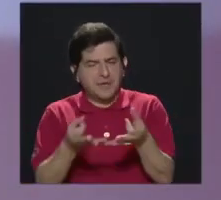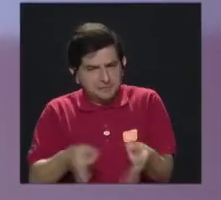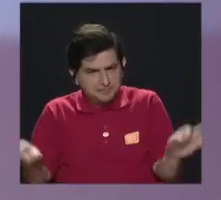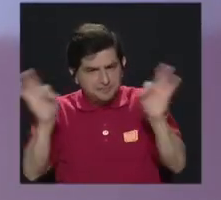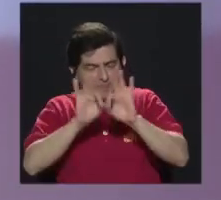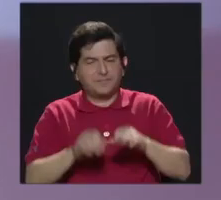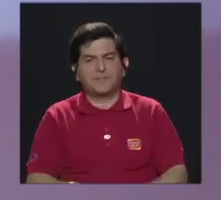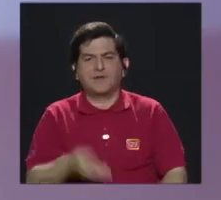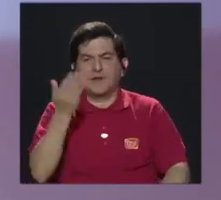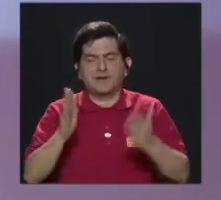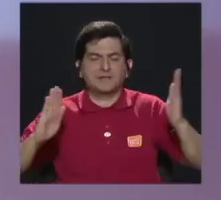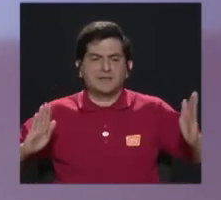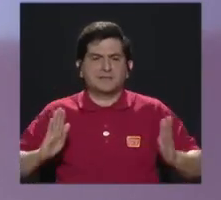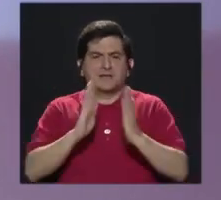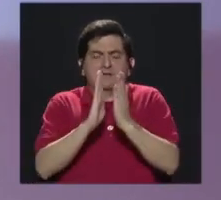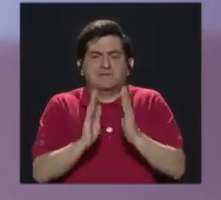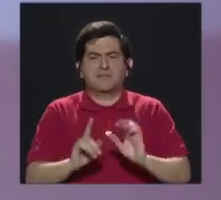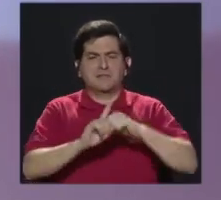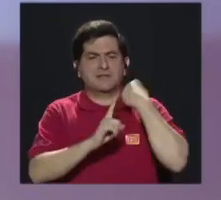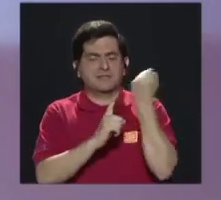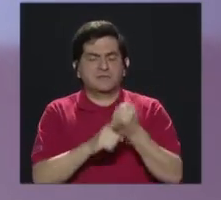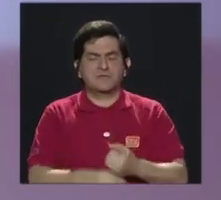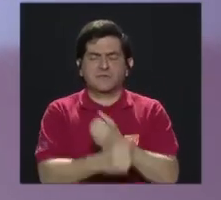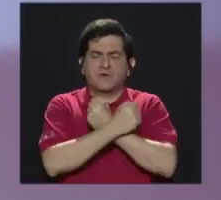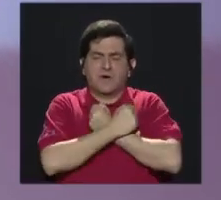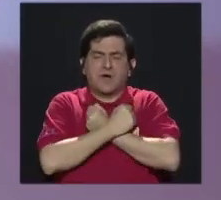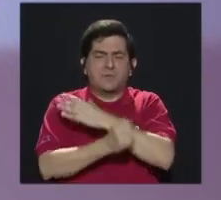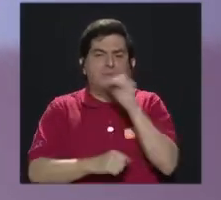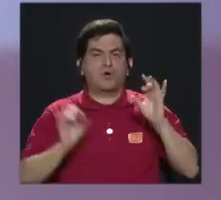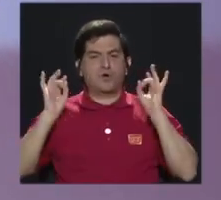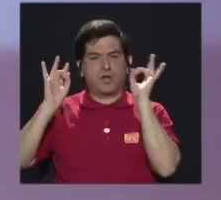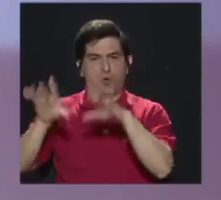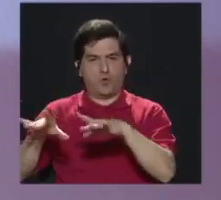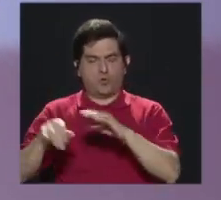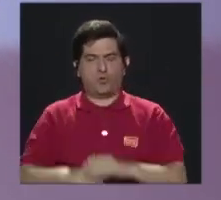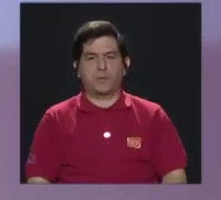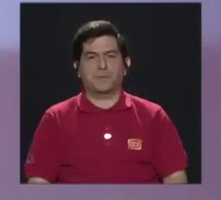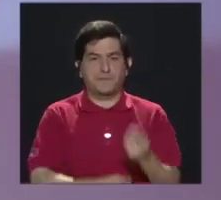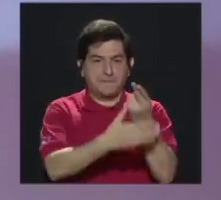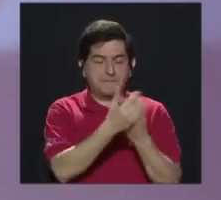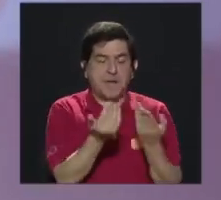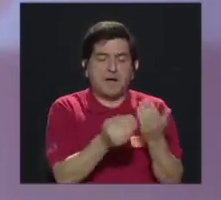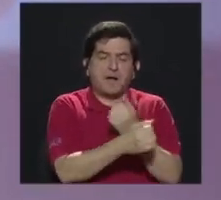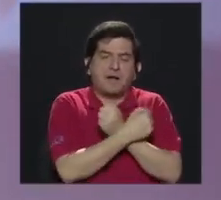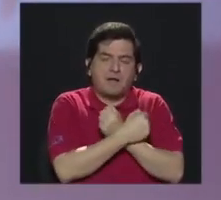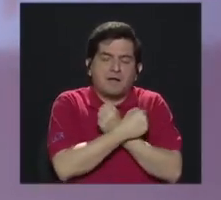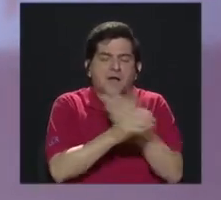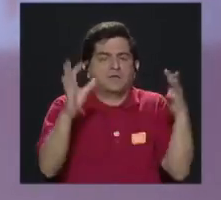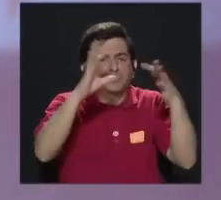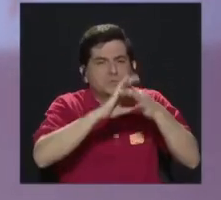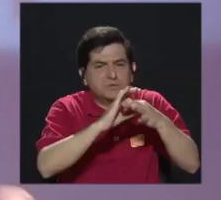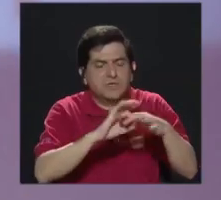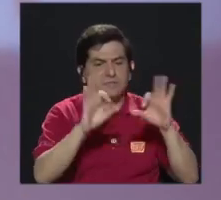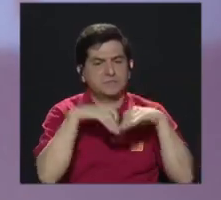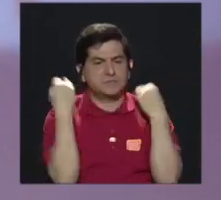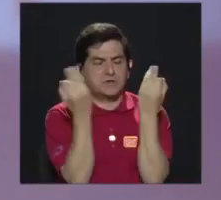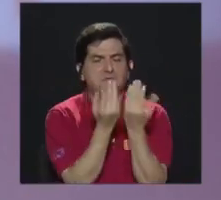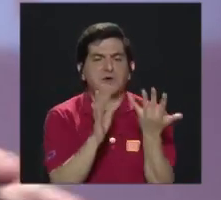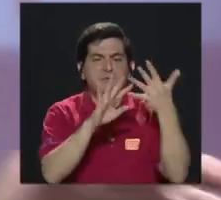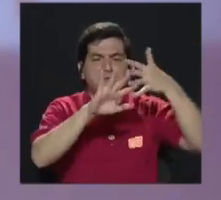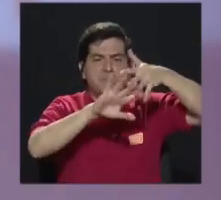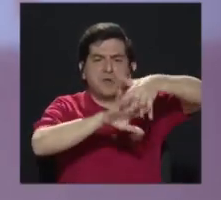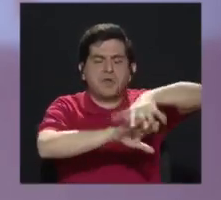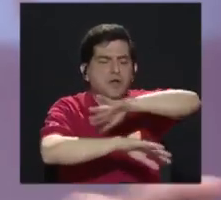cuentas este es un poco un enfrentamiento entre el amor y el odio. O sea, por ejemplo, son parejas que se quieren y se unen, son familias que se integran